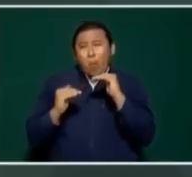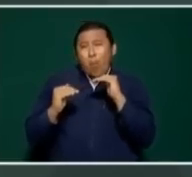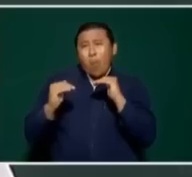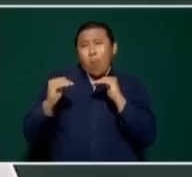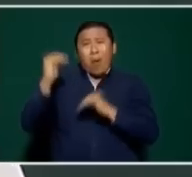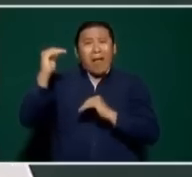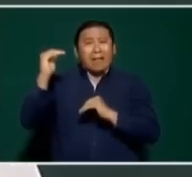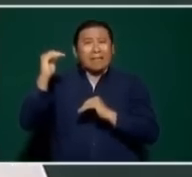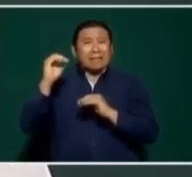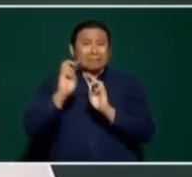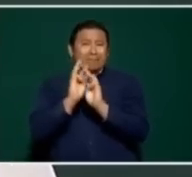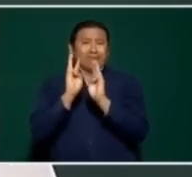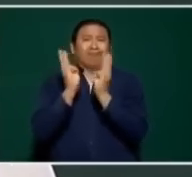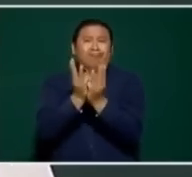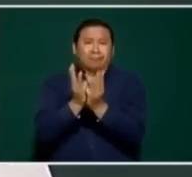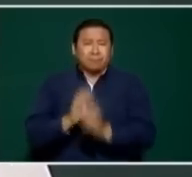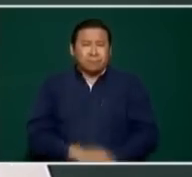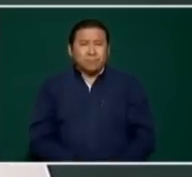incidencia delictiva,